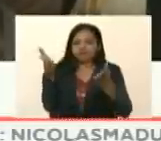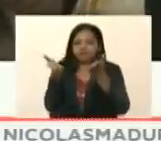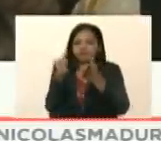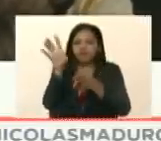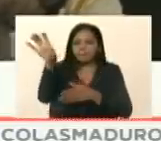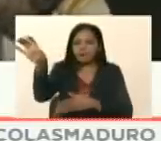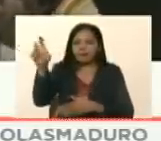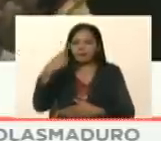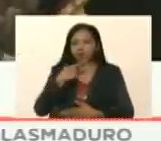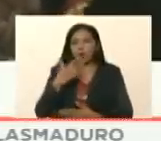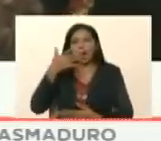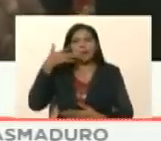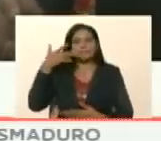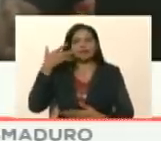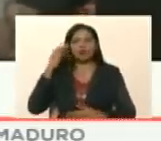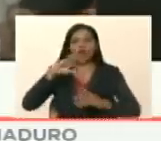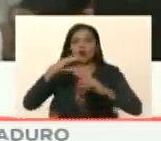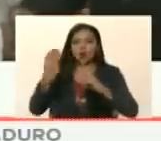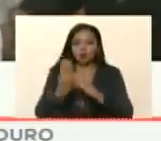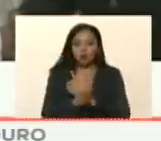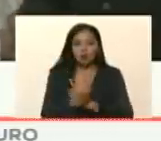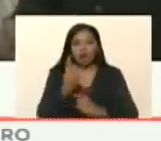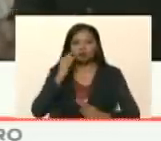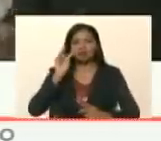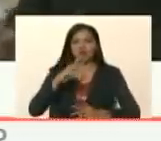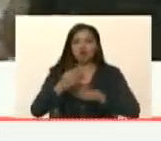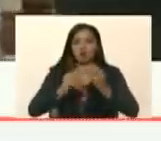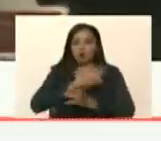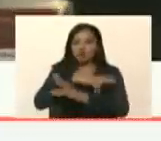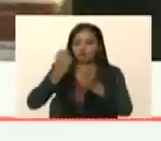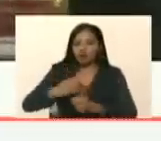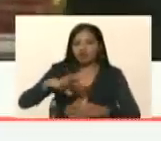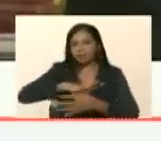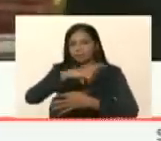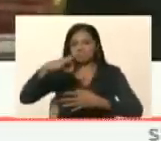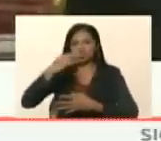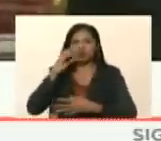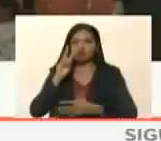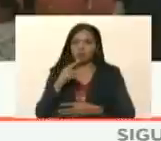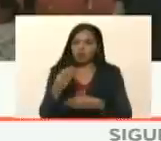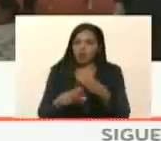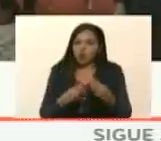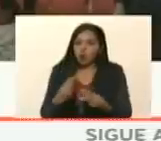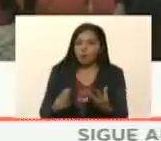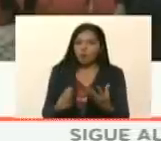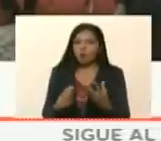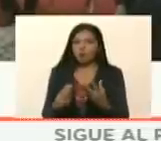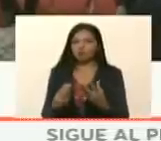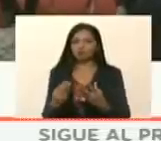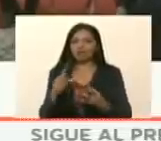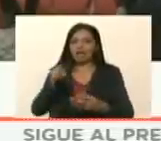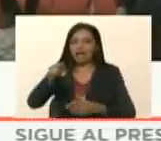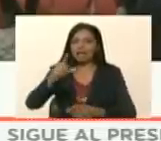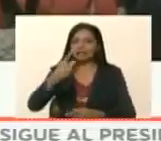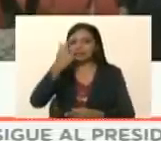admiro profundamente la cultura milenaria, el poder espiritual milenario de la India.